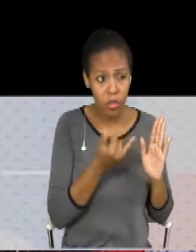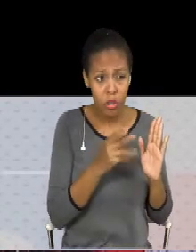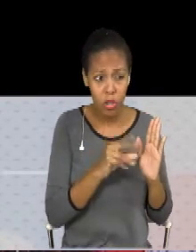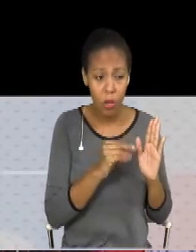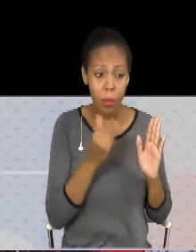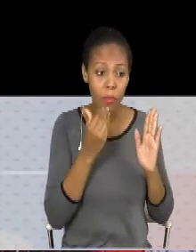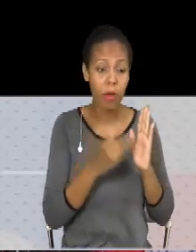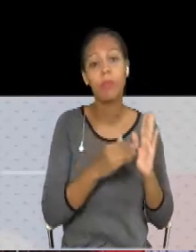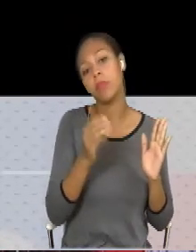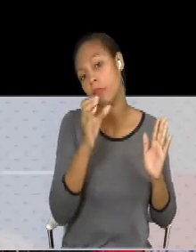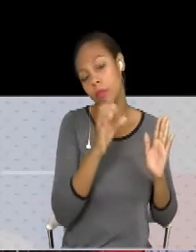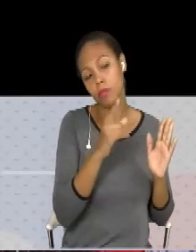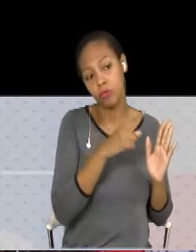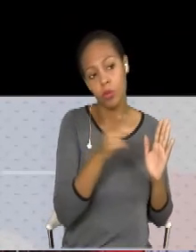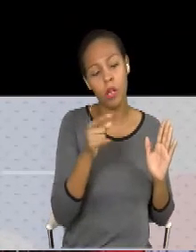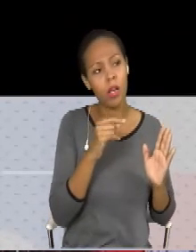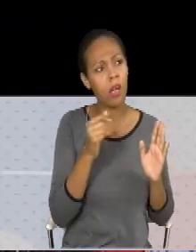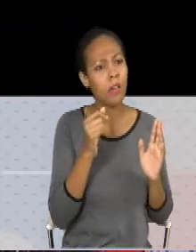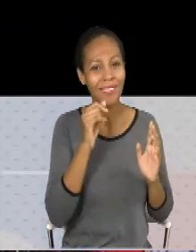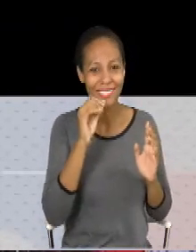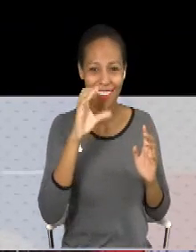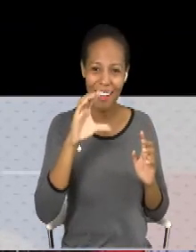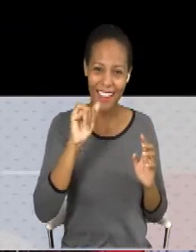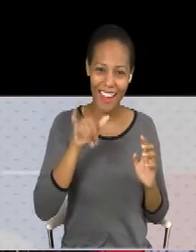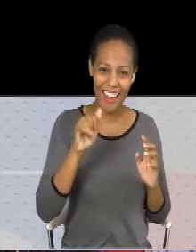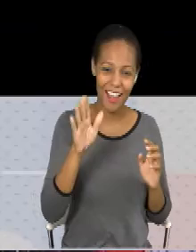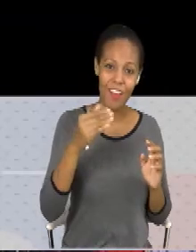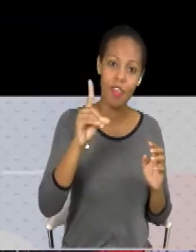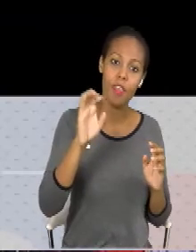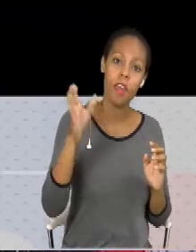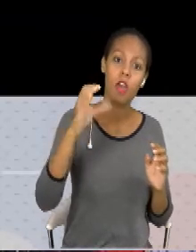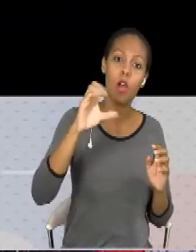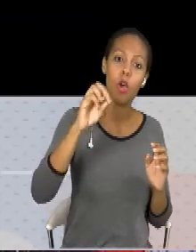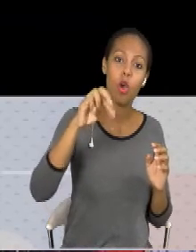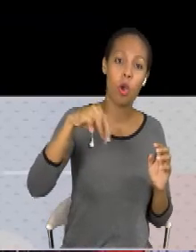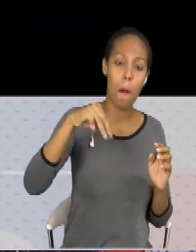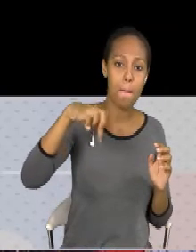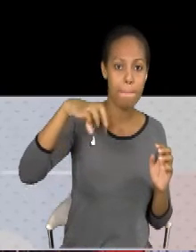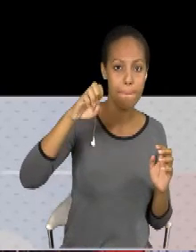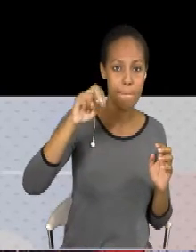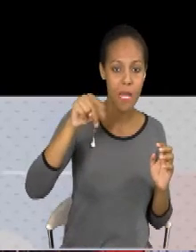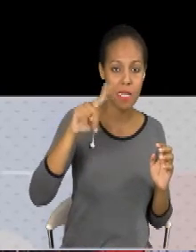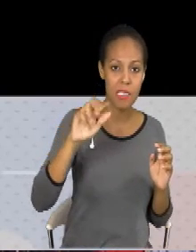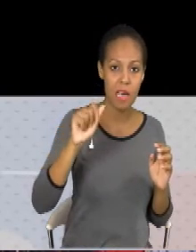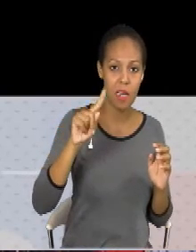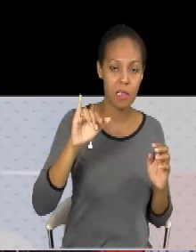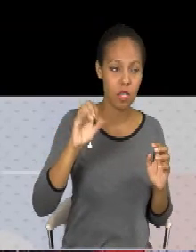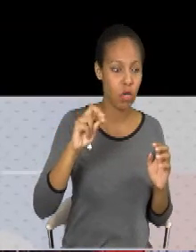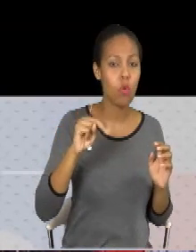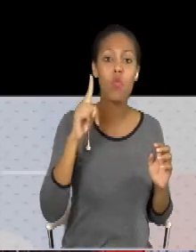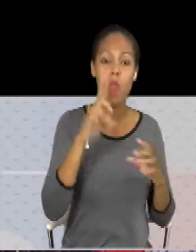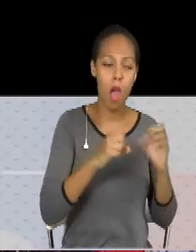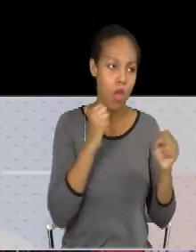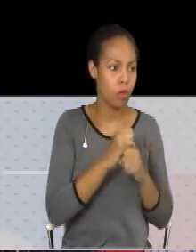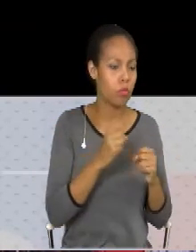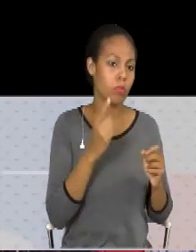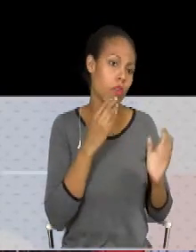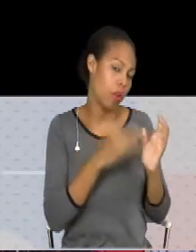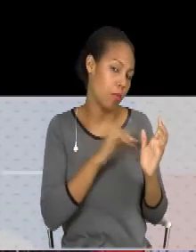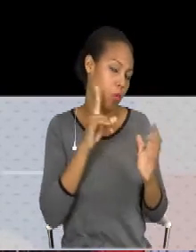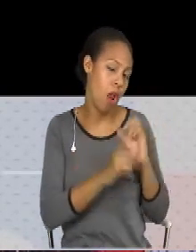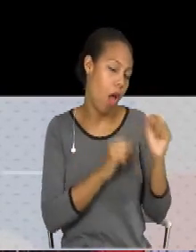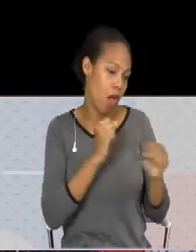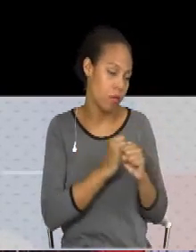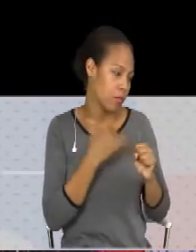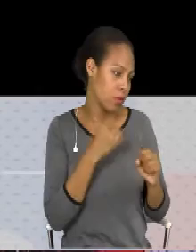haber cotizado dentro de una caja de compensación por lo menos por un año, y en el último año, ¿no? Pues teniendo